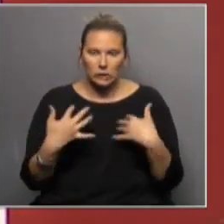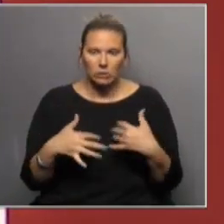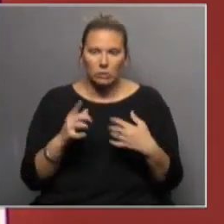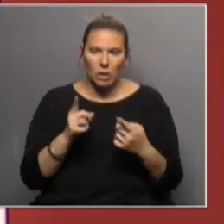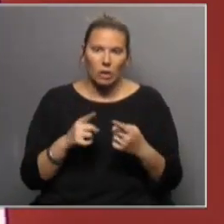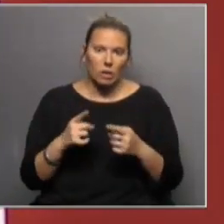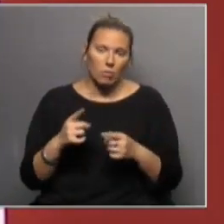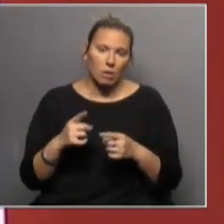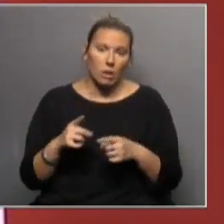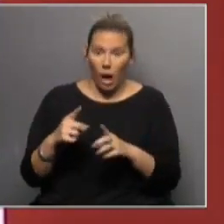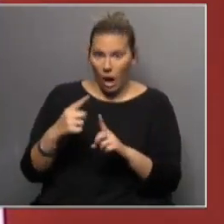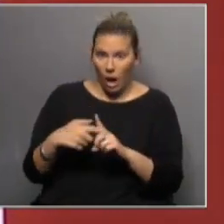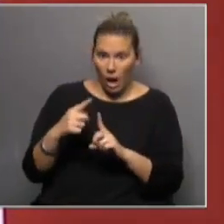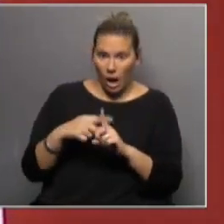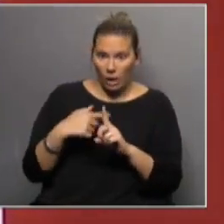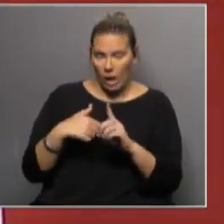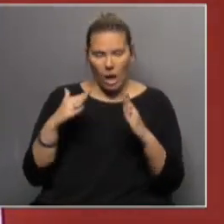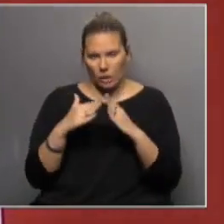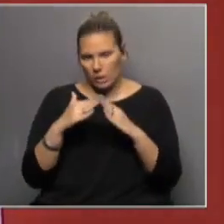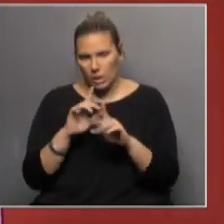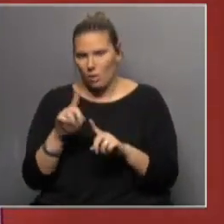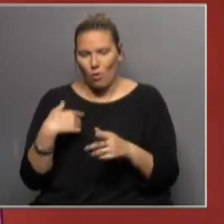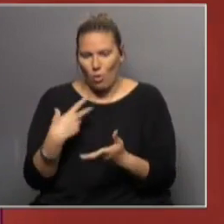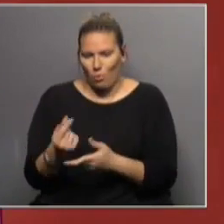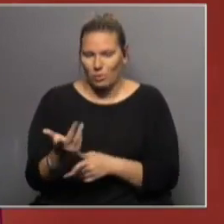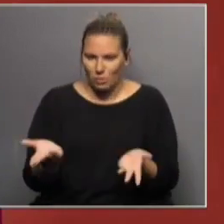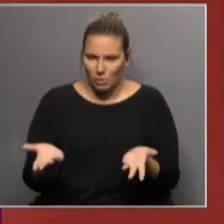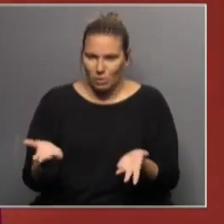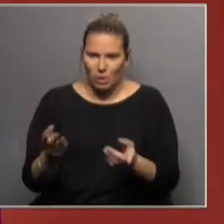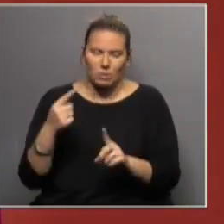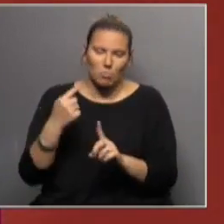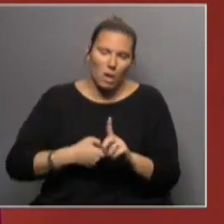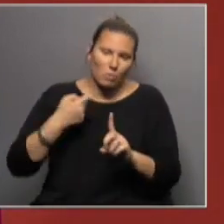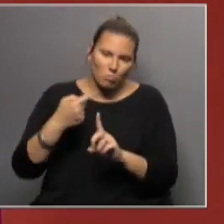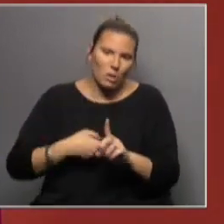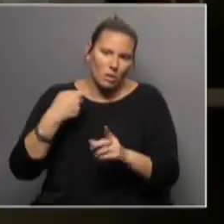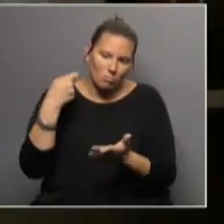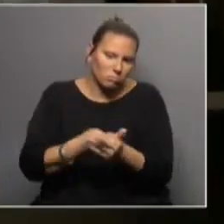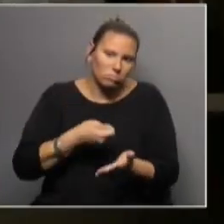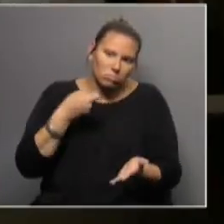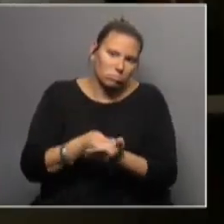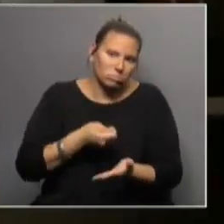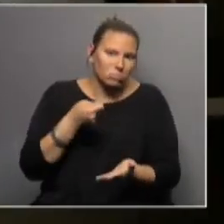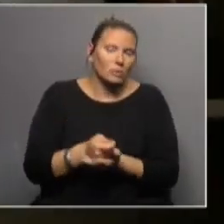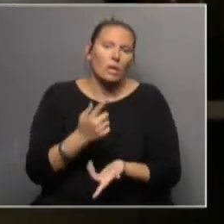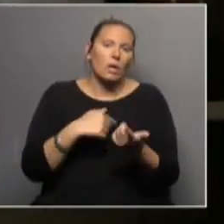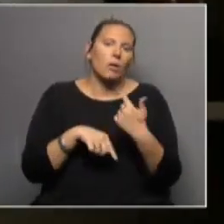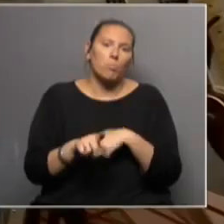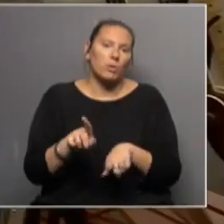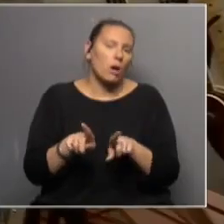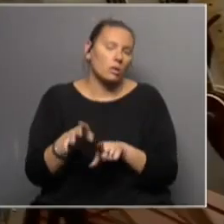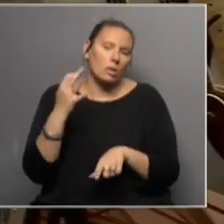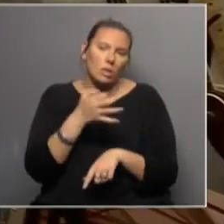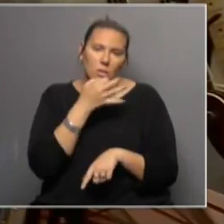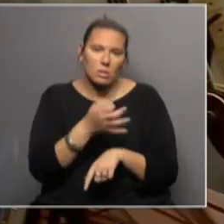que tenés que afrontar. Alquilan. La casa no es nuestra, es alquilada, claro. Sí, es un gasto mensual que tenés que afrontar, pero bueno, hace lo que hablábamos recién,